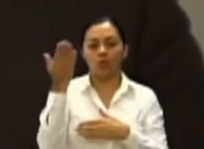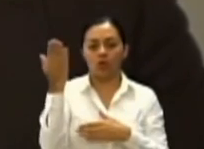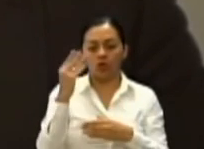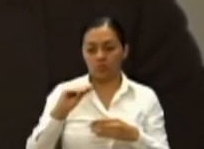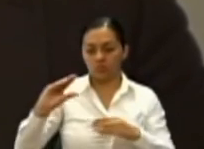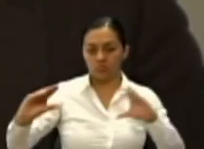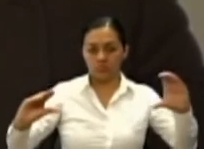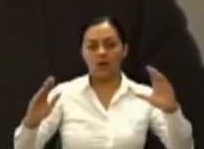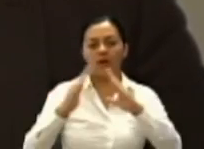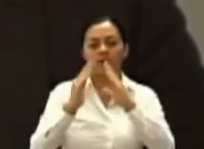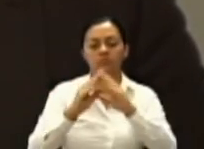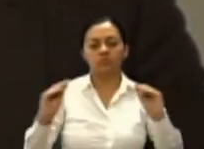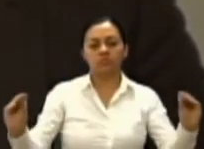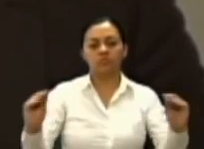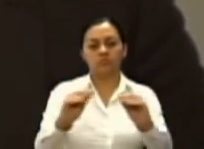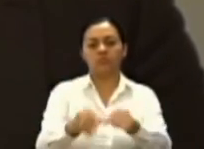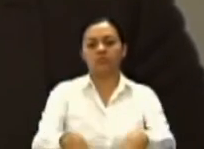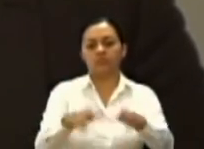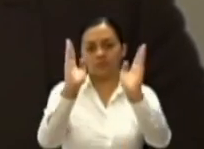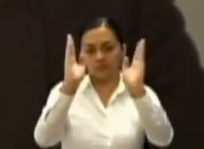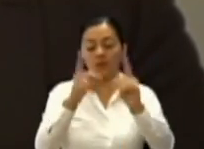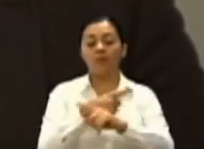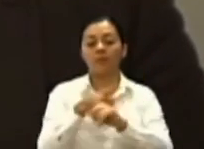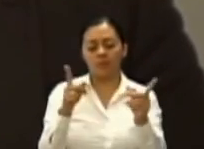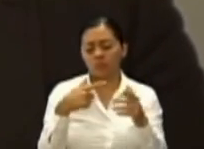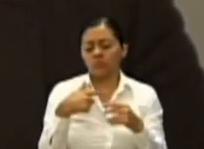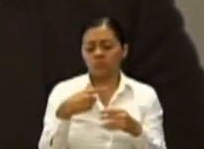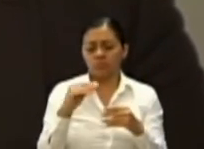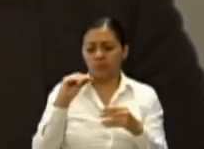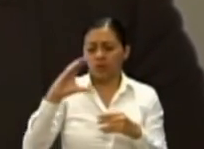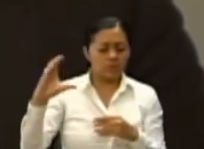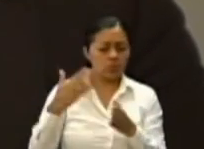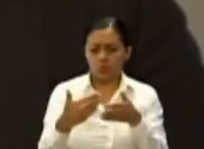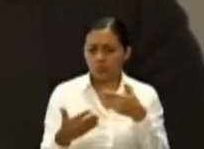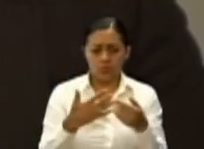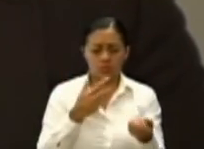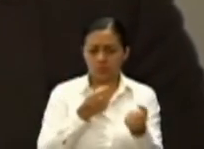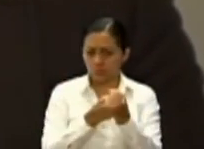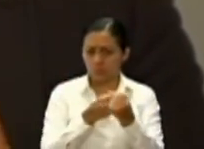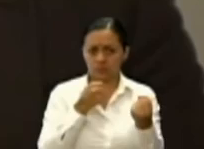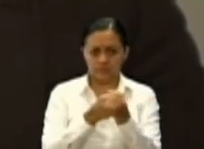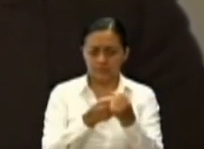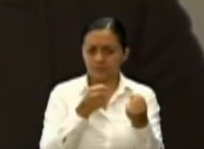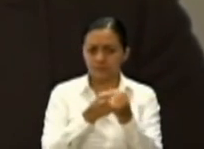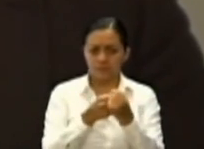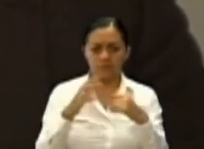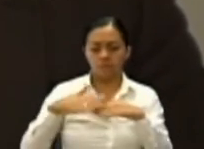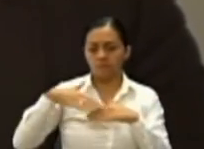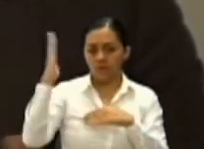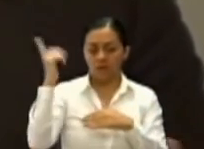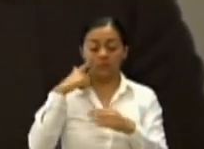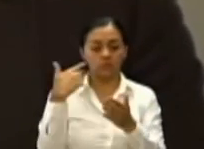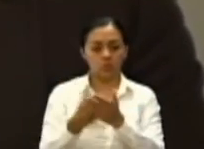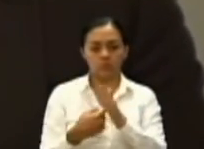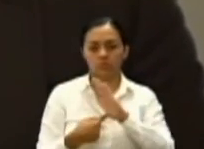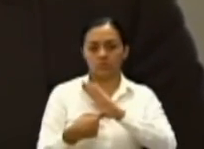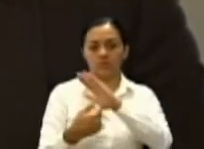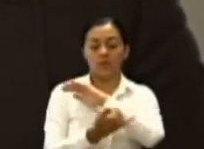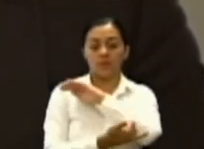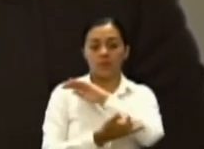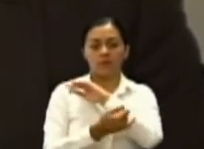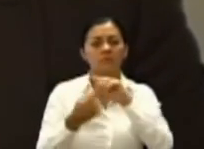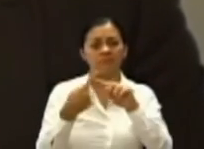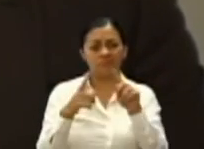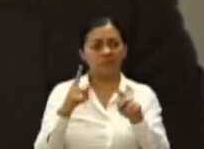embargo la inversión inmensa y seguiremos apoyando esta clase de inversiones y gente que confía el país aquí van a vivir en un